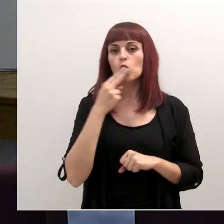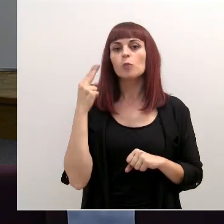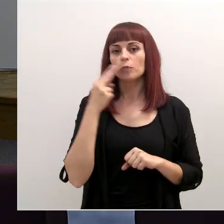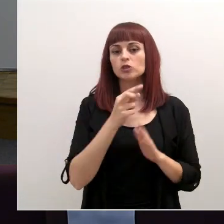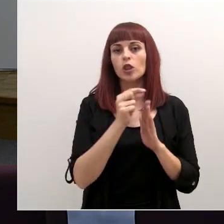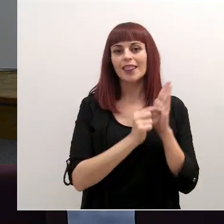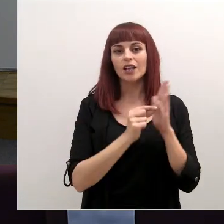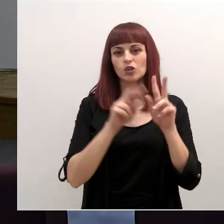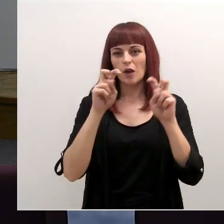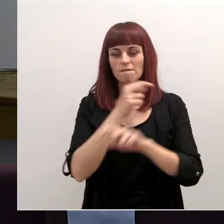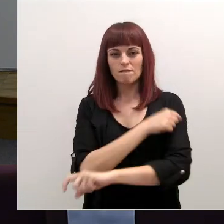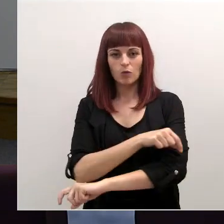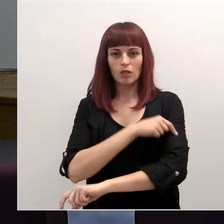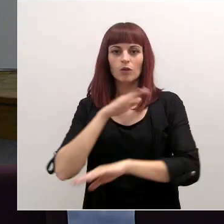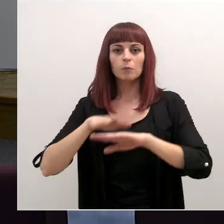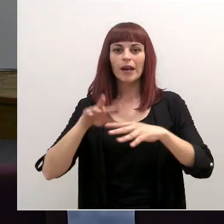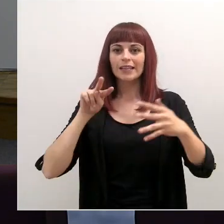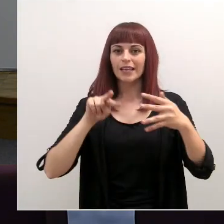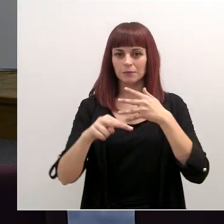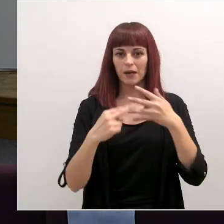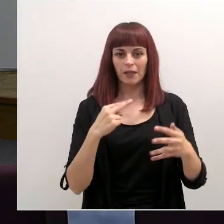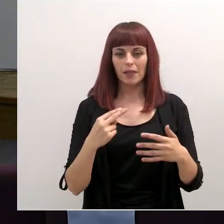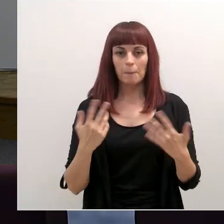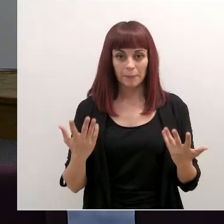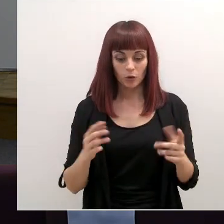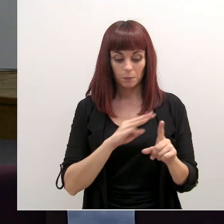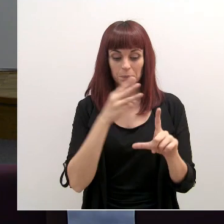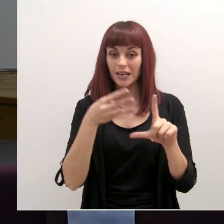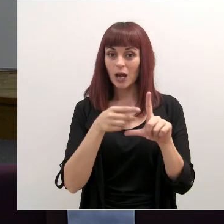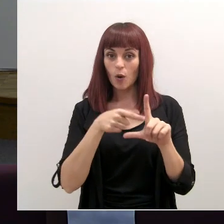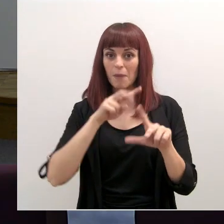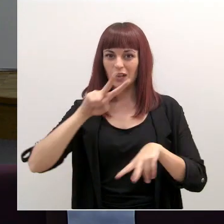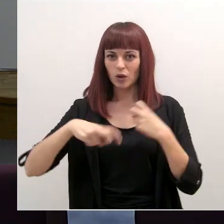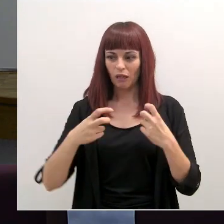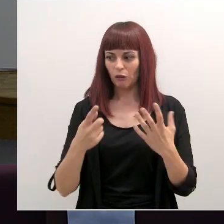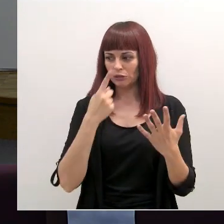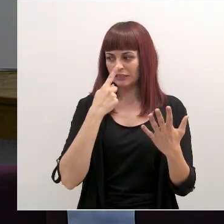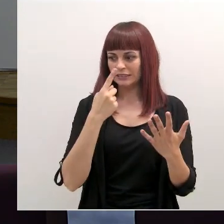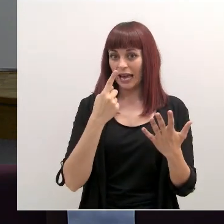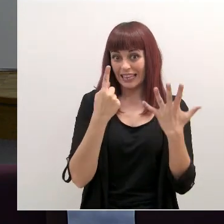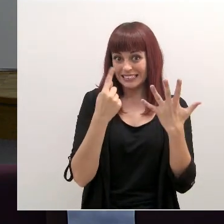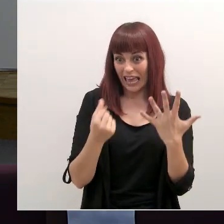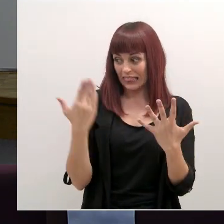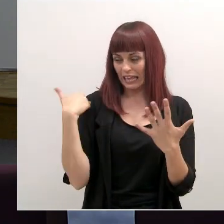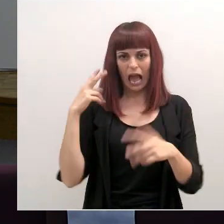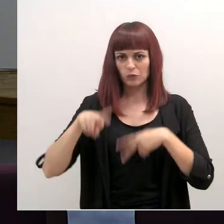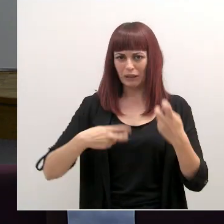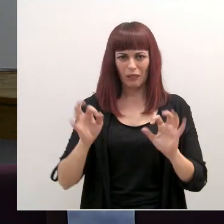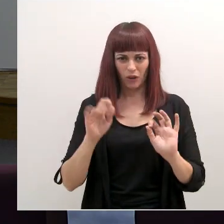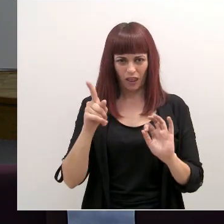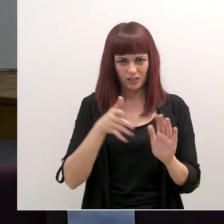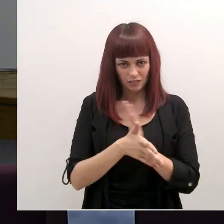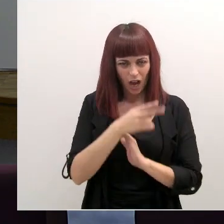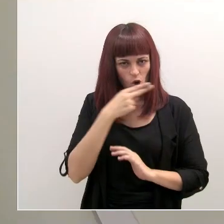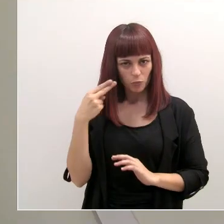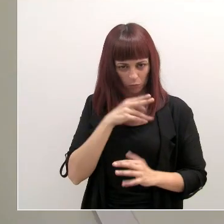sobre vacunaciones para mayor transparencia, pero los que están en la web no se actualizan desde hace 6 días. ¿Esto se ajusta a su compromiso?